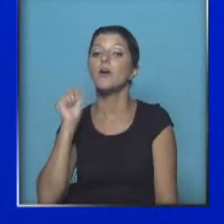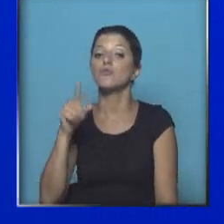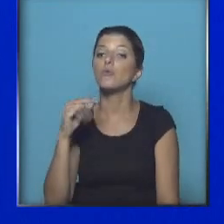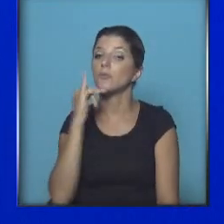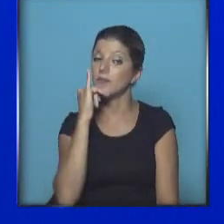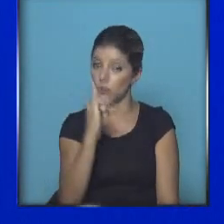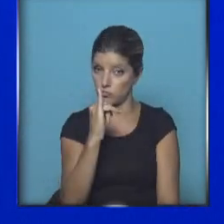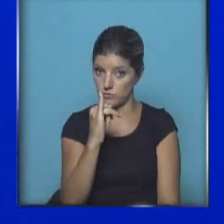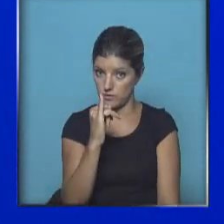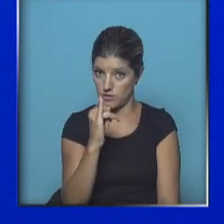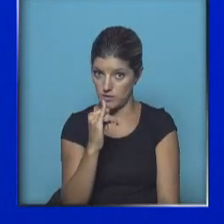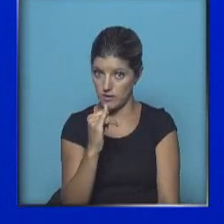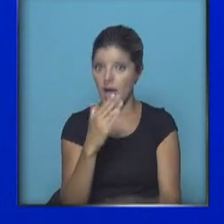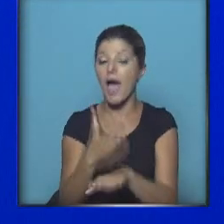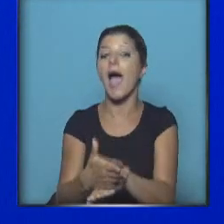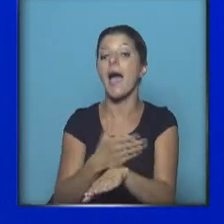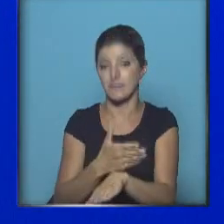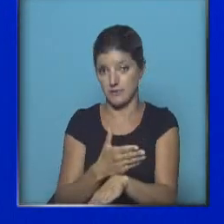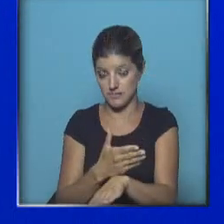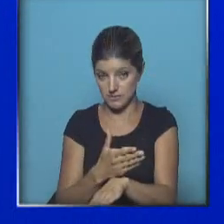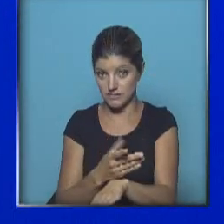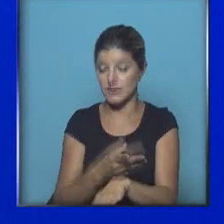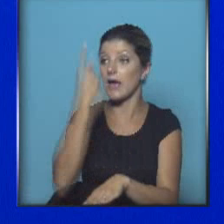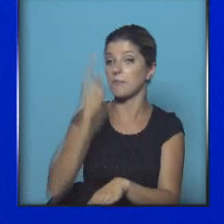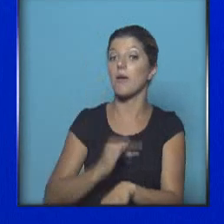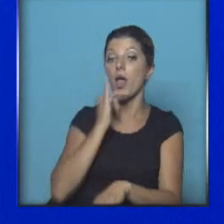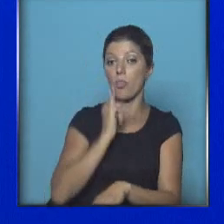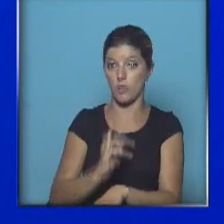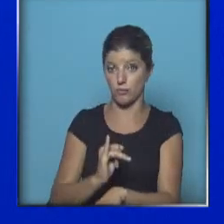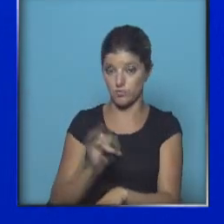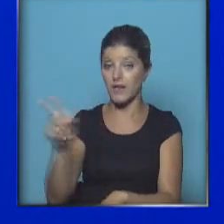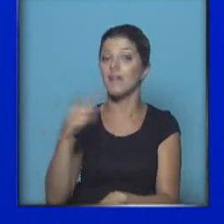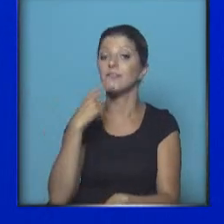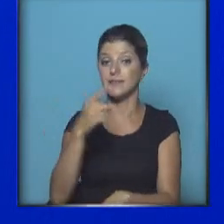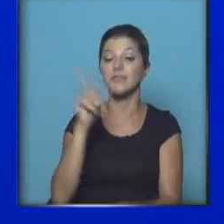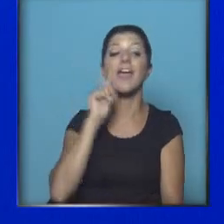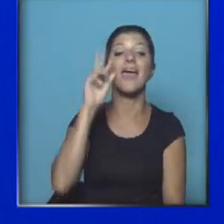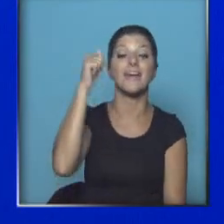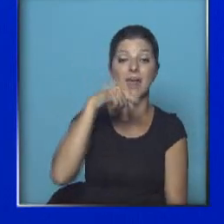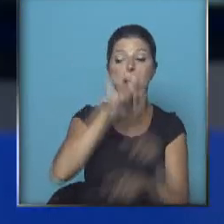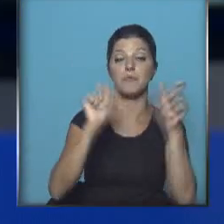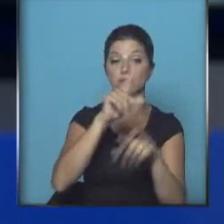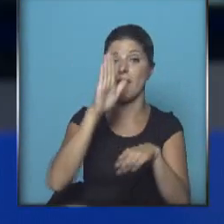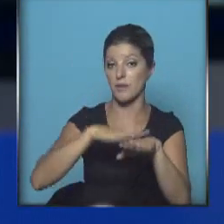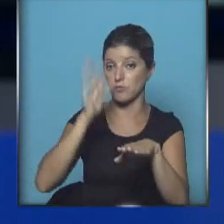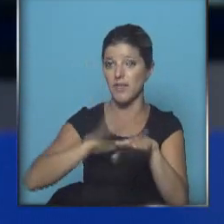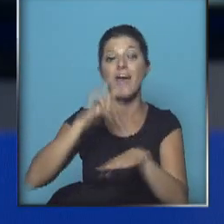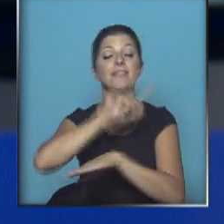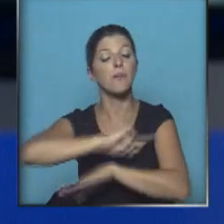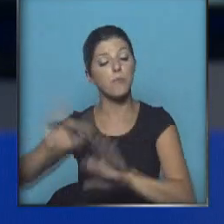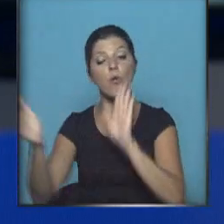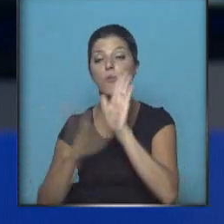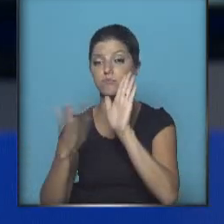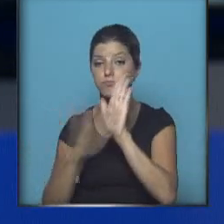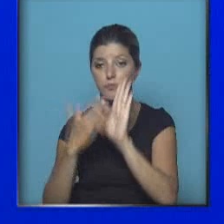original, antes del presunto encubrimiento, la denuncia por la cual acusa a los iraníes, tampoco tiene un